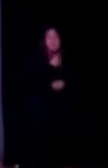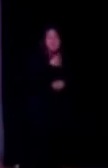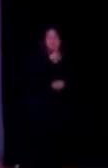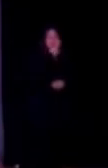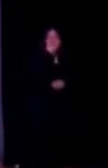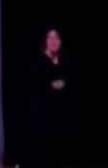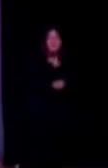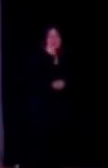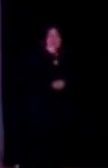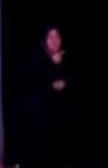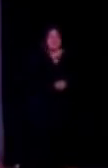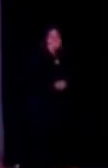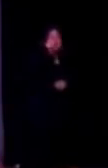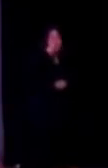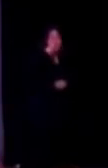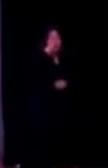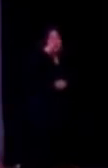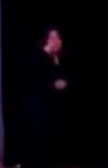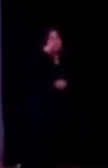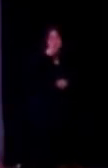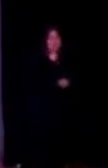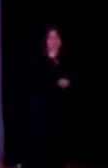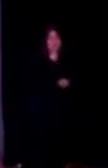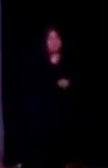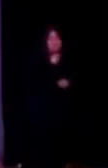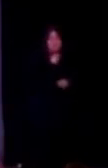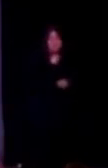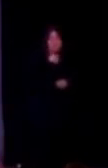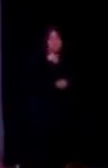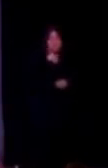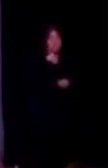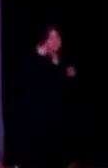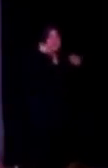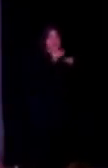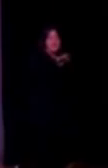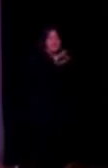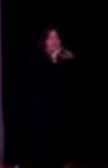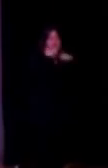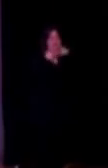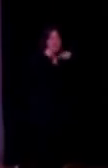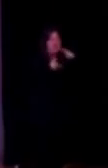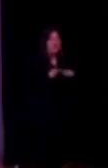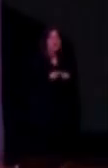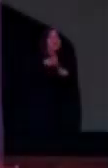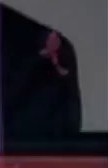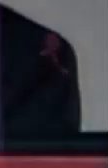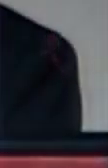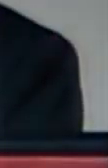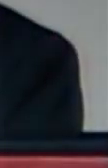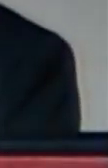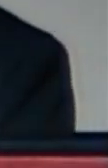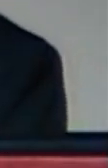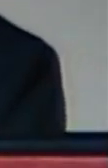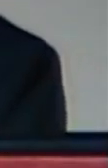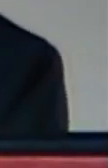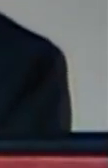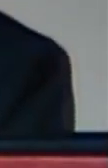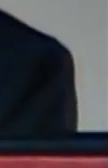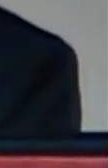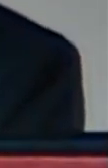generación en inclusión, deberíamos pensar en resaltar la autodeterminación de todo el alumnado, la capacidad de proyectar su propio